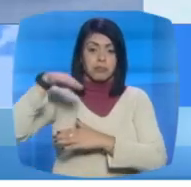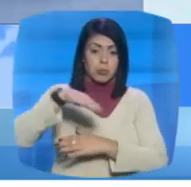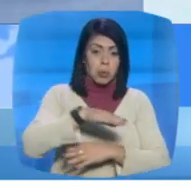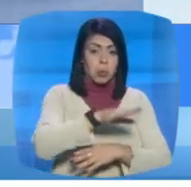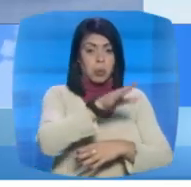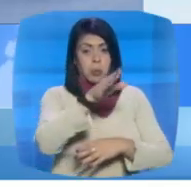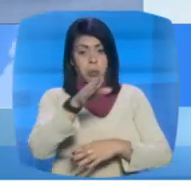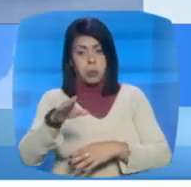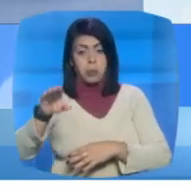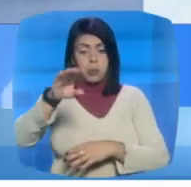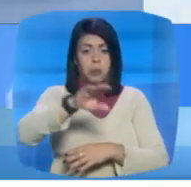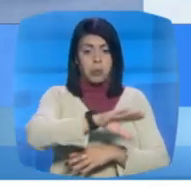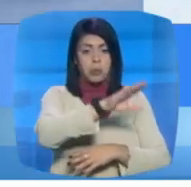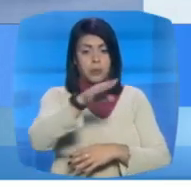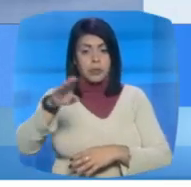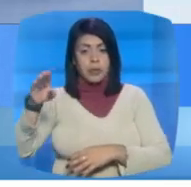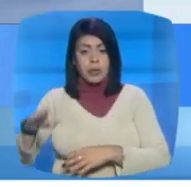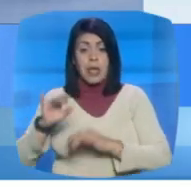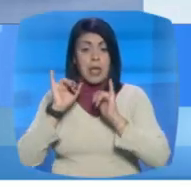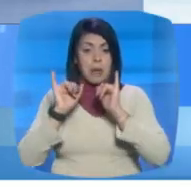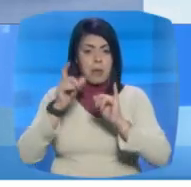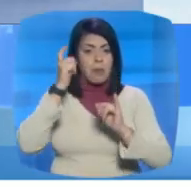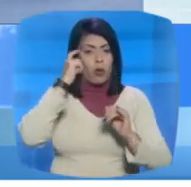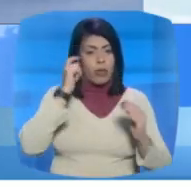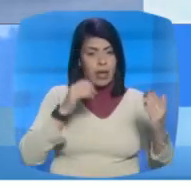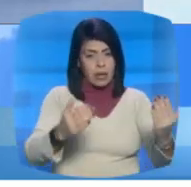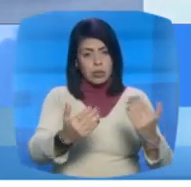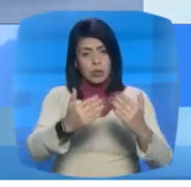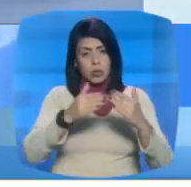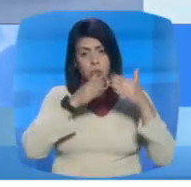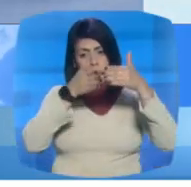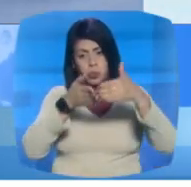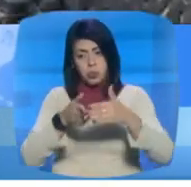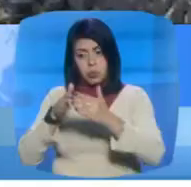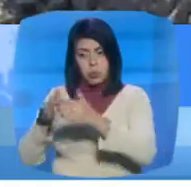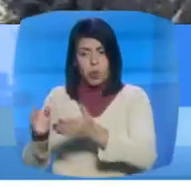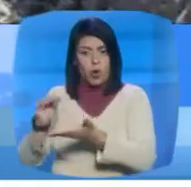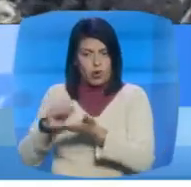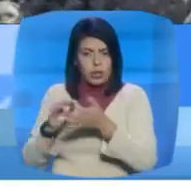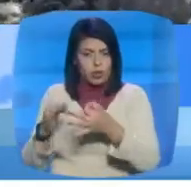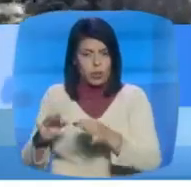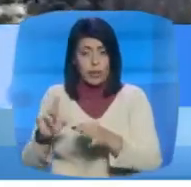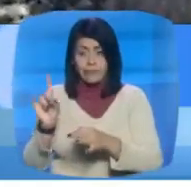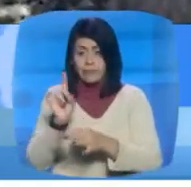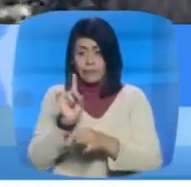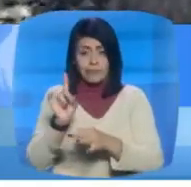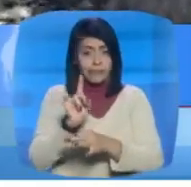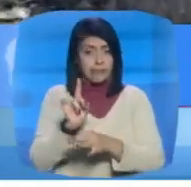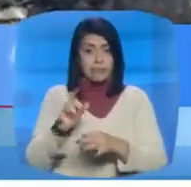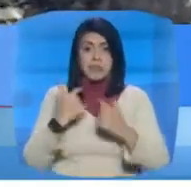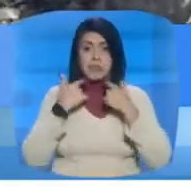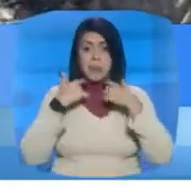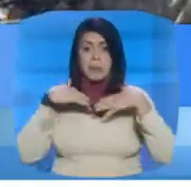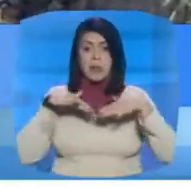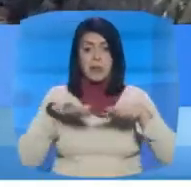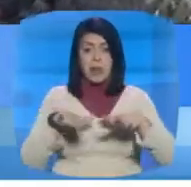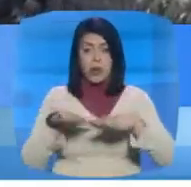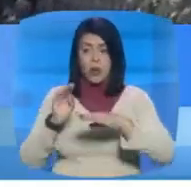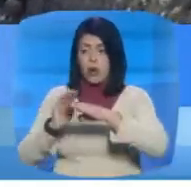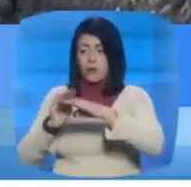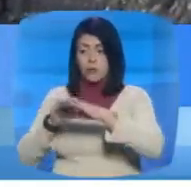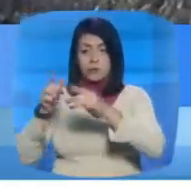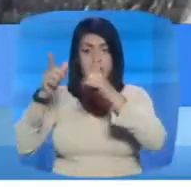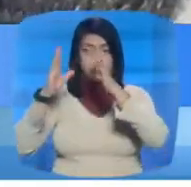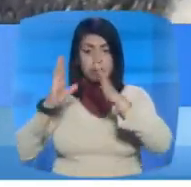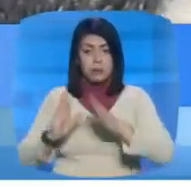Costa de Oro, notificando que llegarían el mismo día, cosa que no ocurrió y eso preocupó a familiares y amigos, por lo cual notificaron a